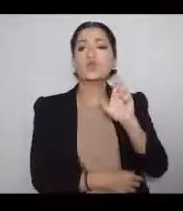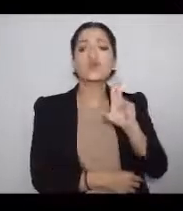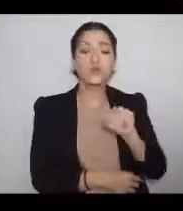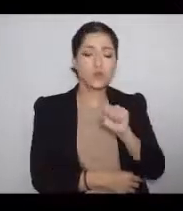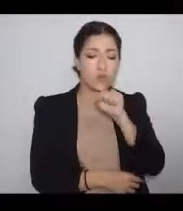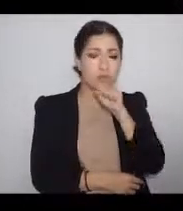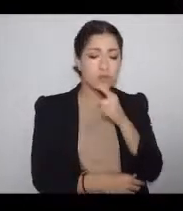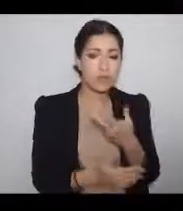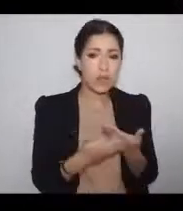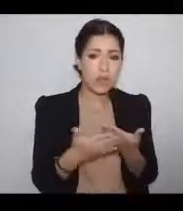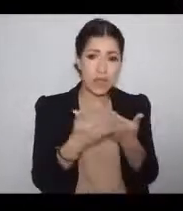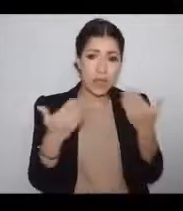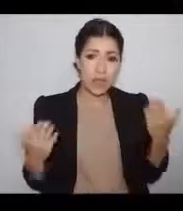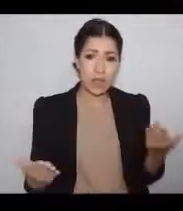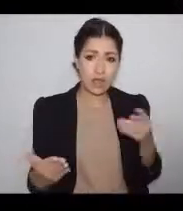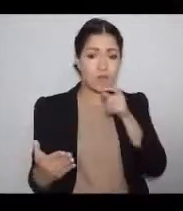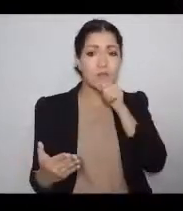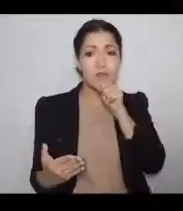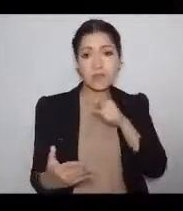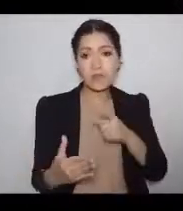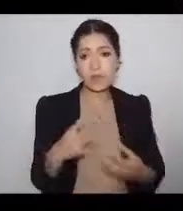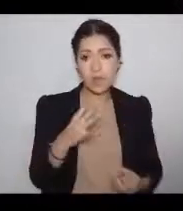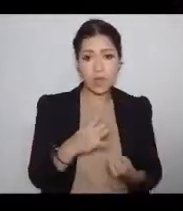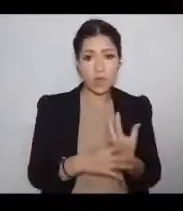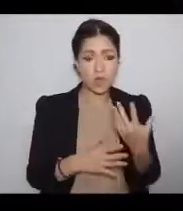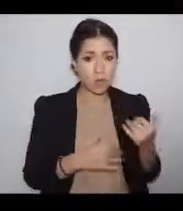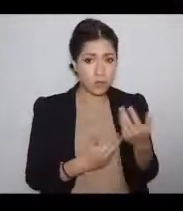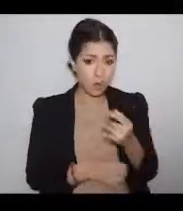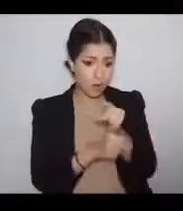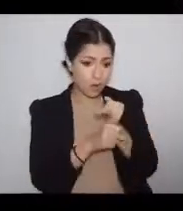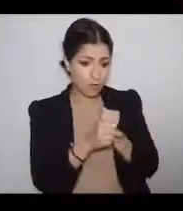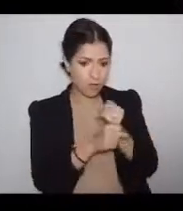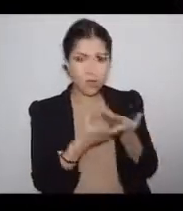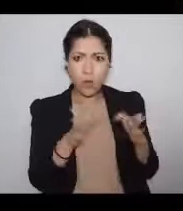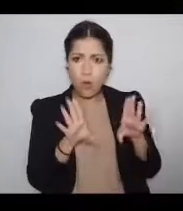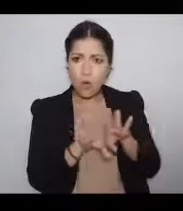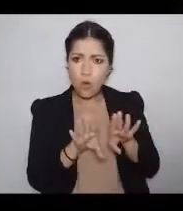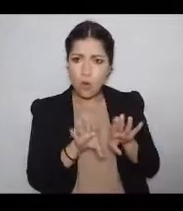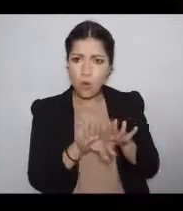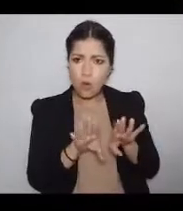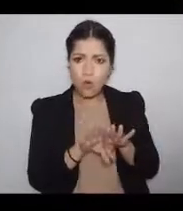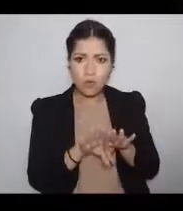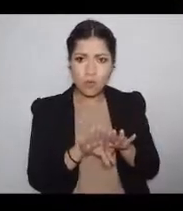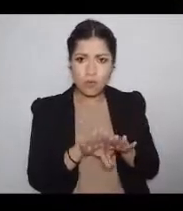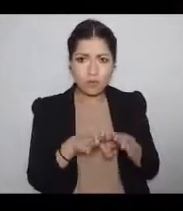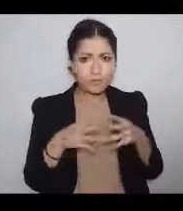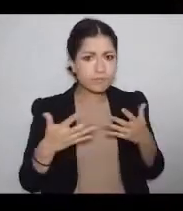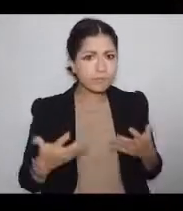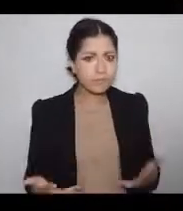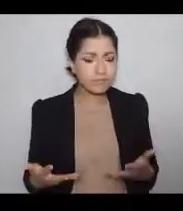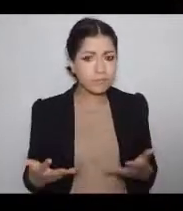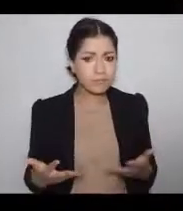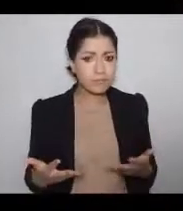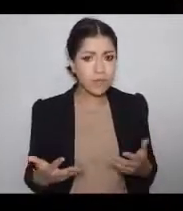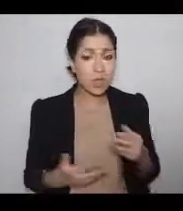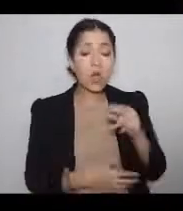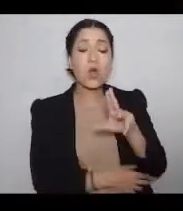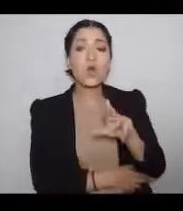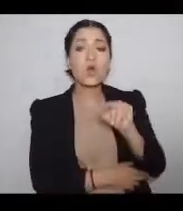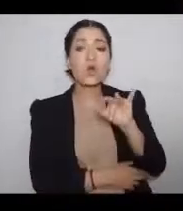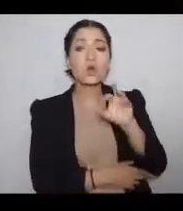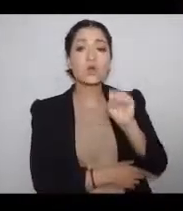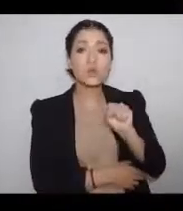actual astrónomo de Rodolfo pregunta, ¿cómo pudiste elogiar a un oso?